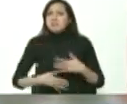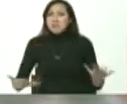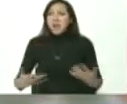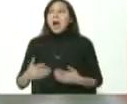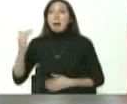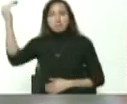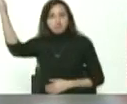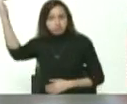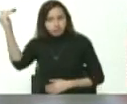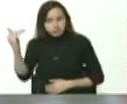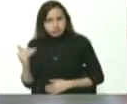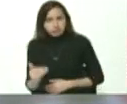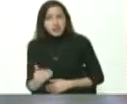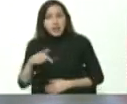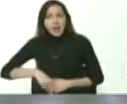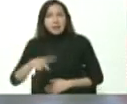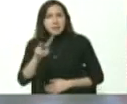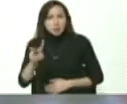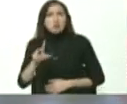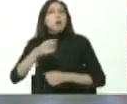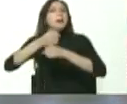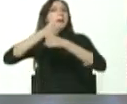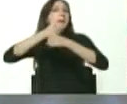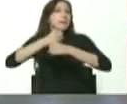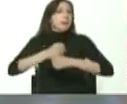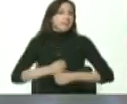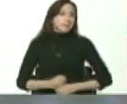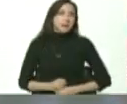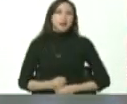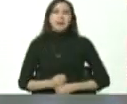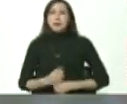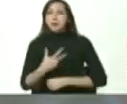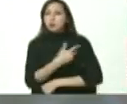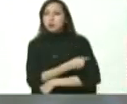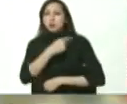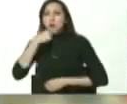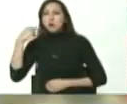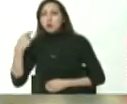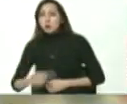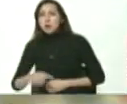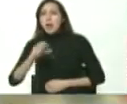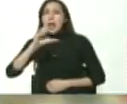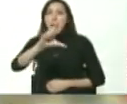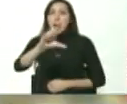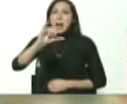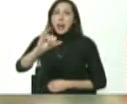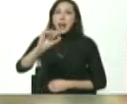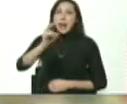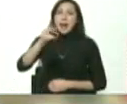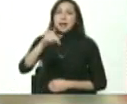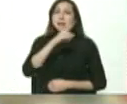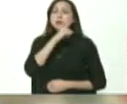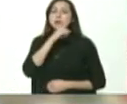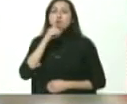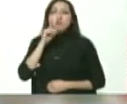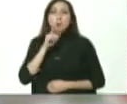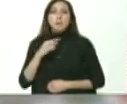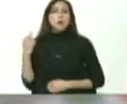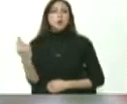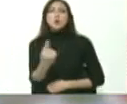Venezuela. Pronto llega la vacuna Sputnik Light a Venezuela, que es una